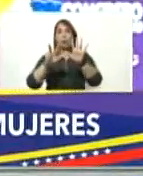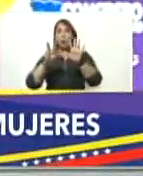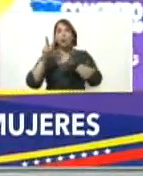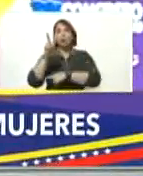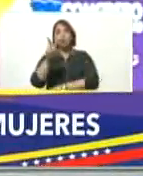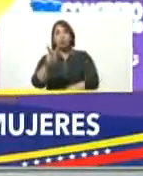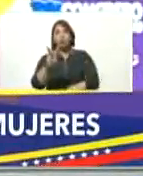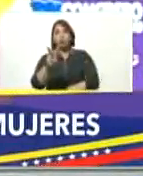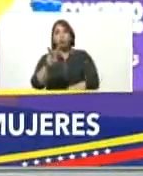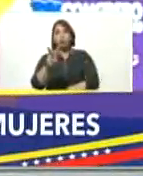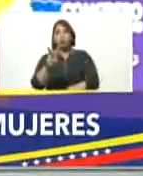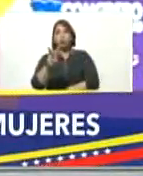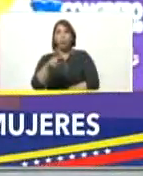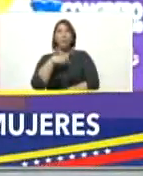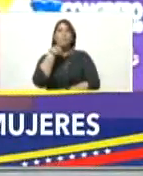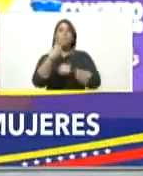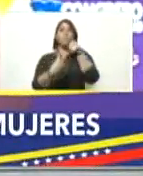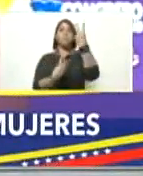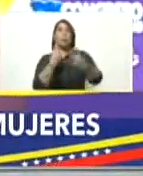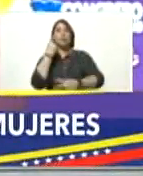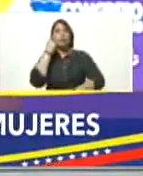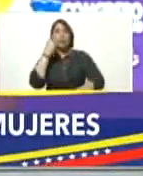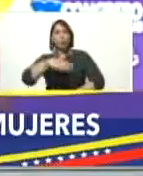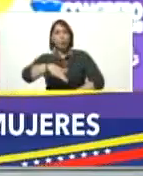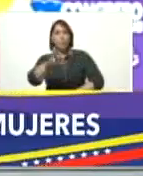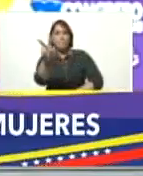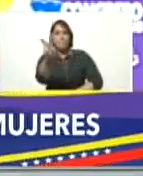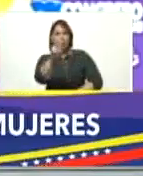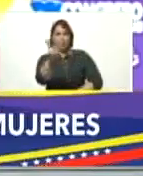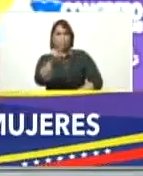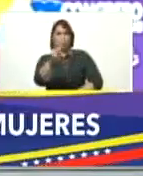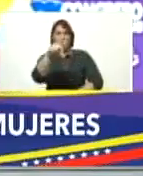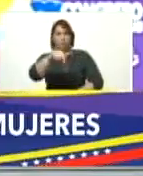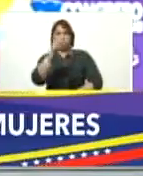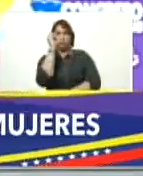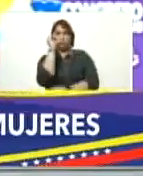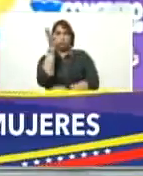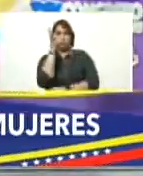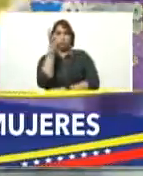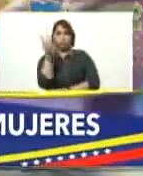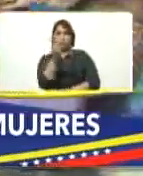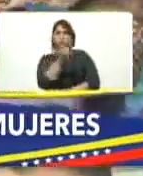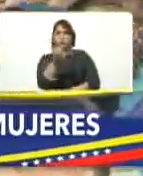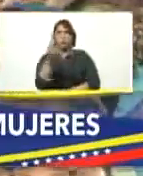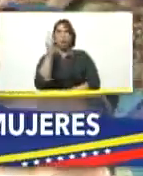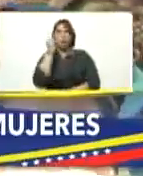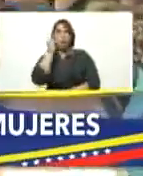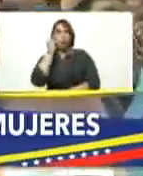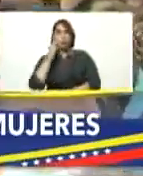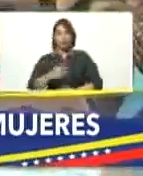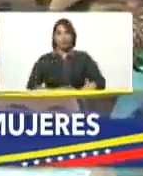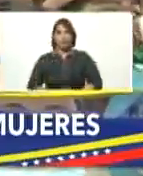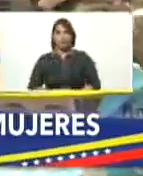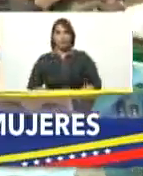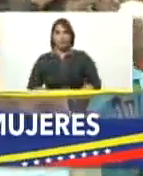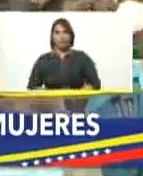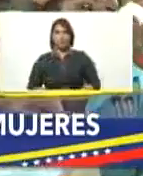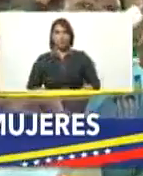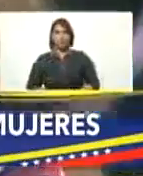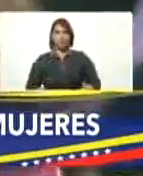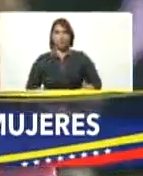1982 delegadas de todo el país para este Congreso Venezolano de las Mujeres.